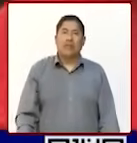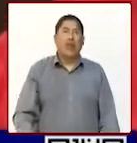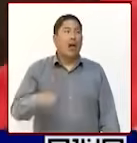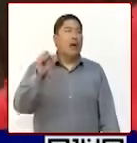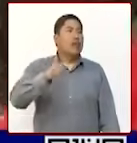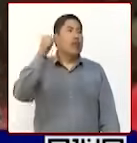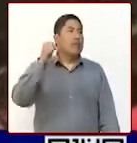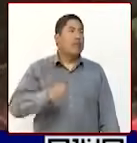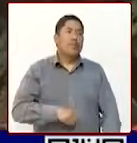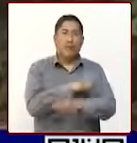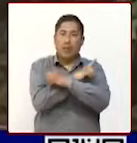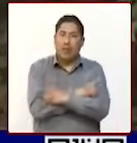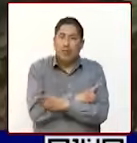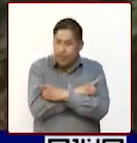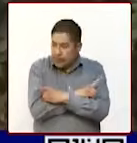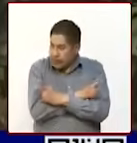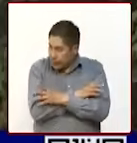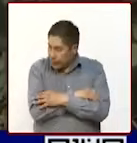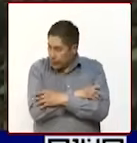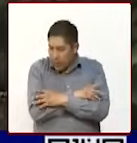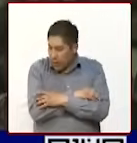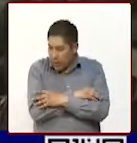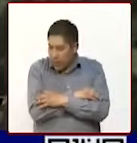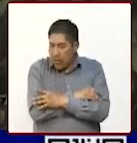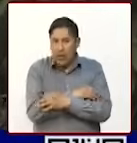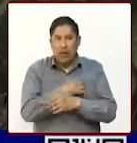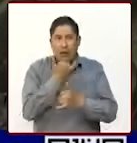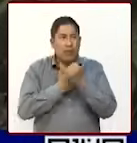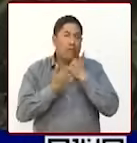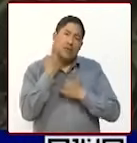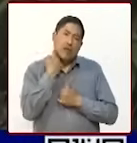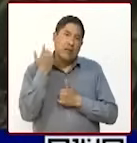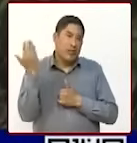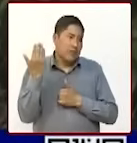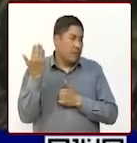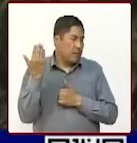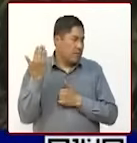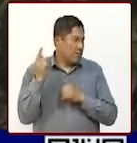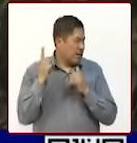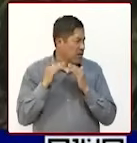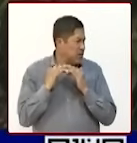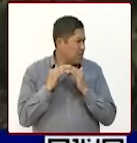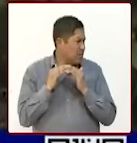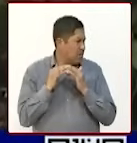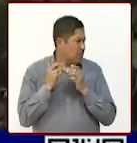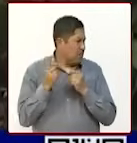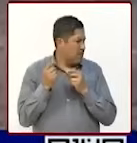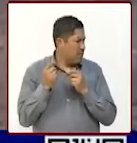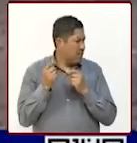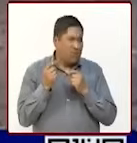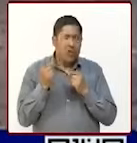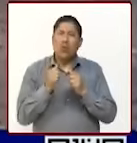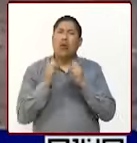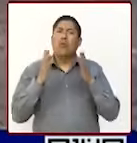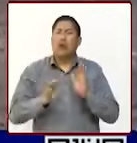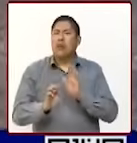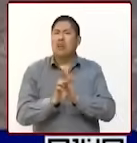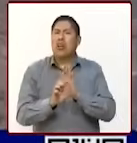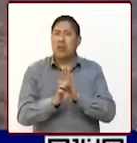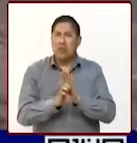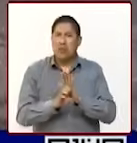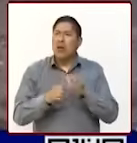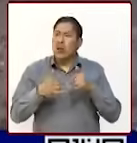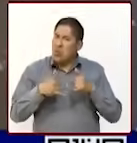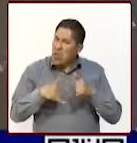Sí, están descansando, hace tanto han pasado en una casa de muchos de los compañeros